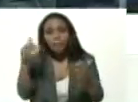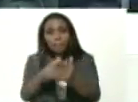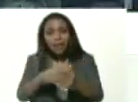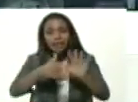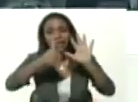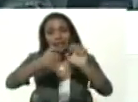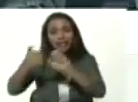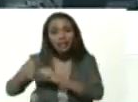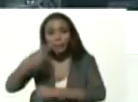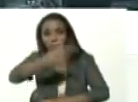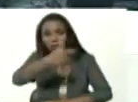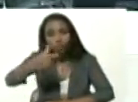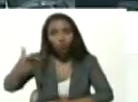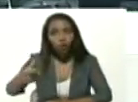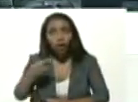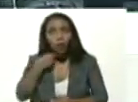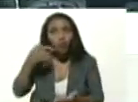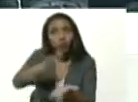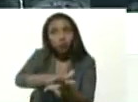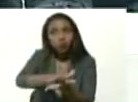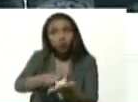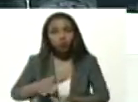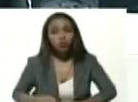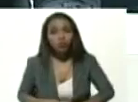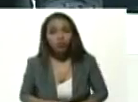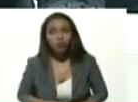14.600 personas muertas,